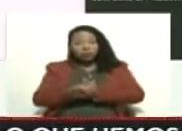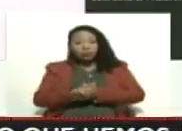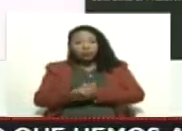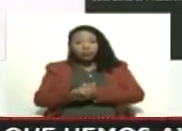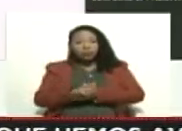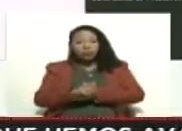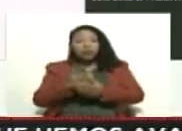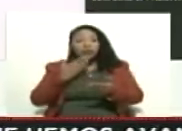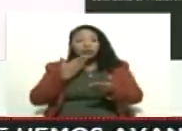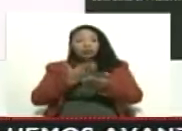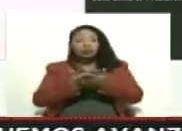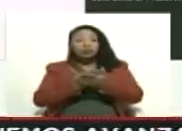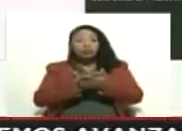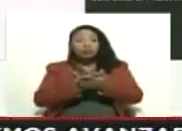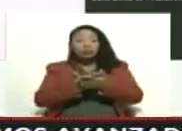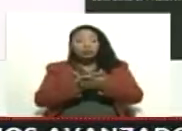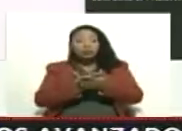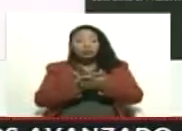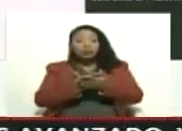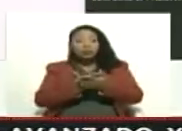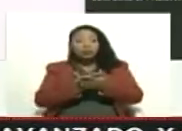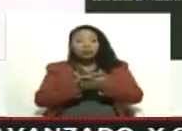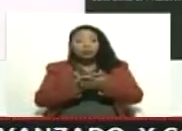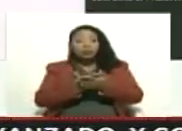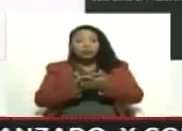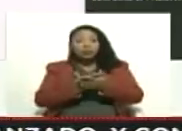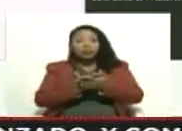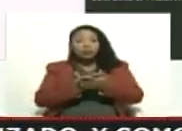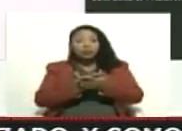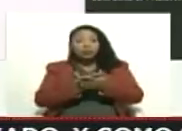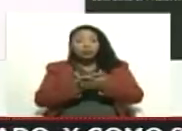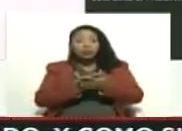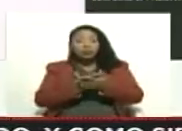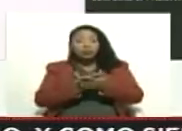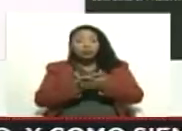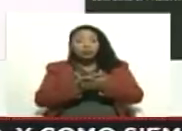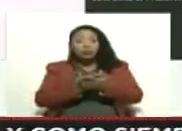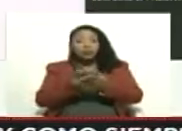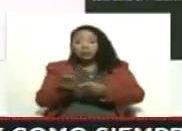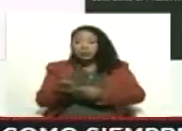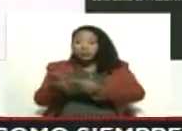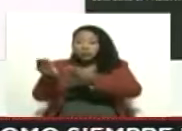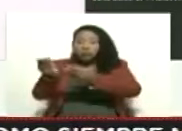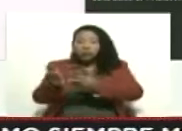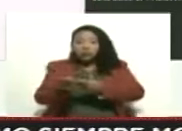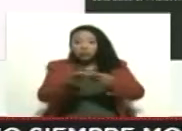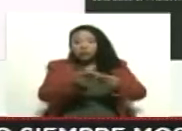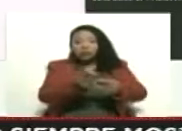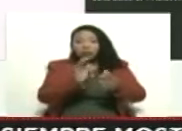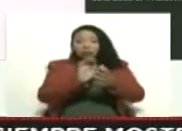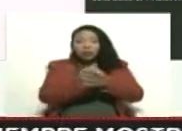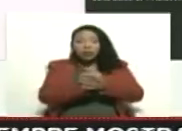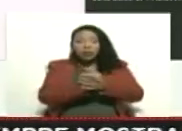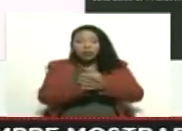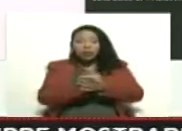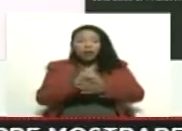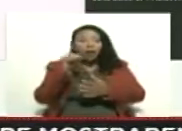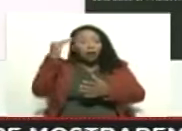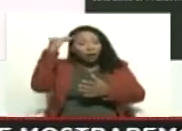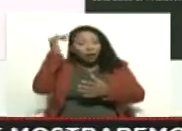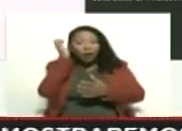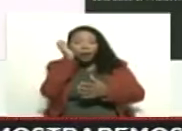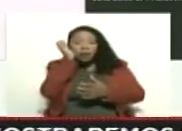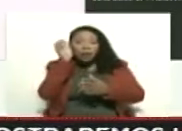las propuestas les agradezco eh se las hagan llegar a Carmen la compañera Carmen Meléndez vicepresidenta